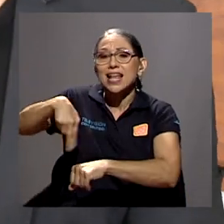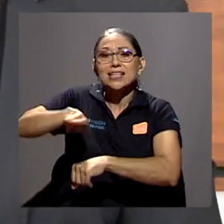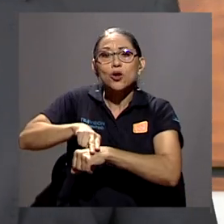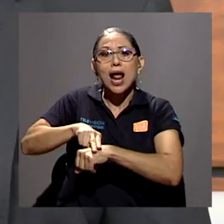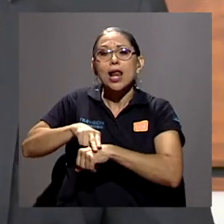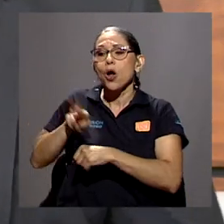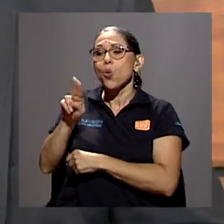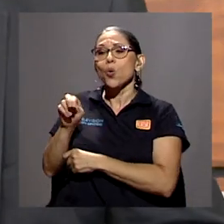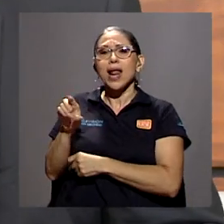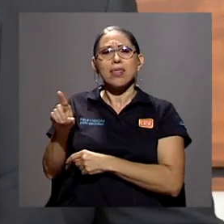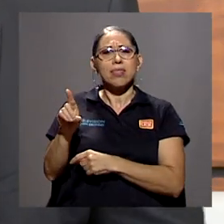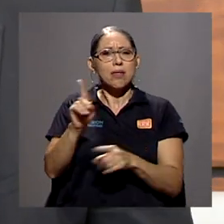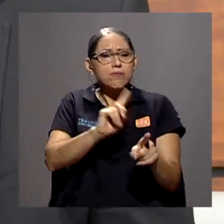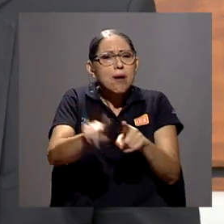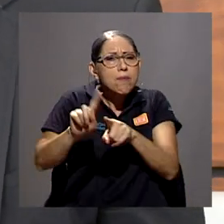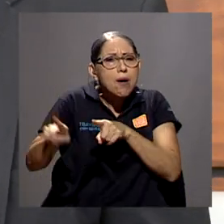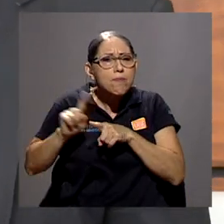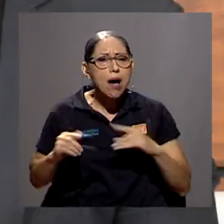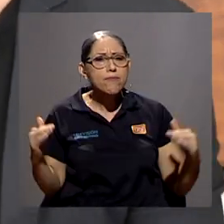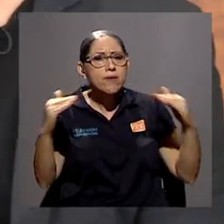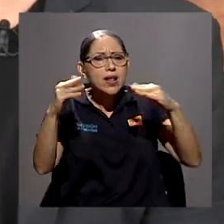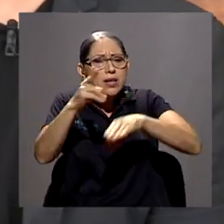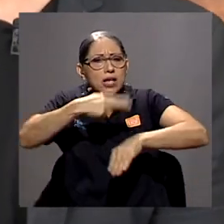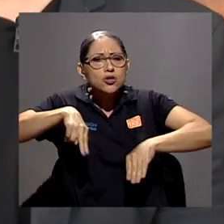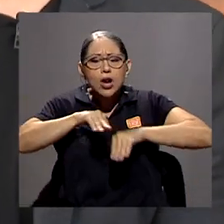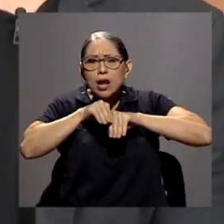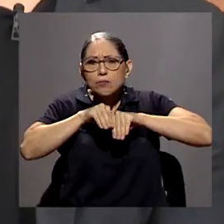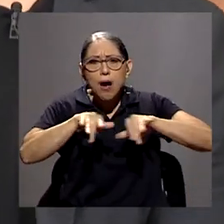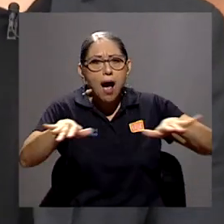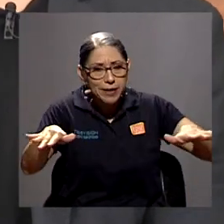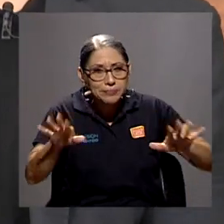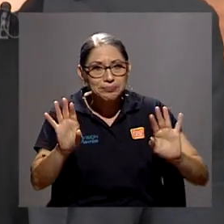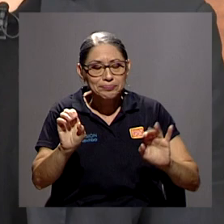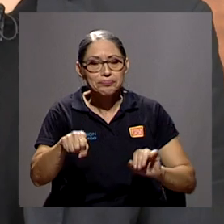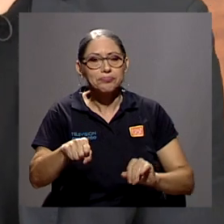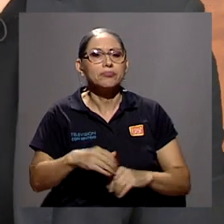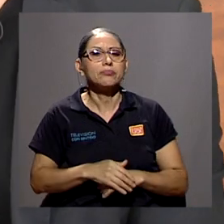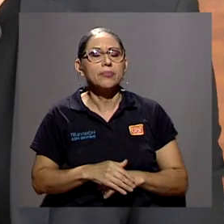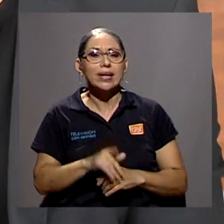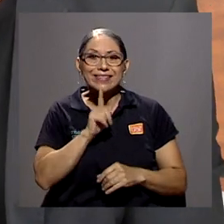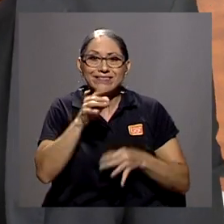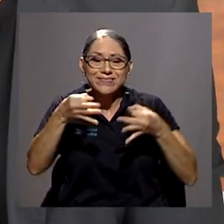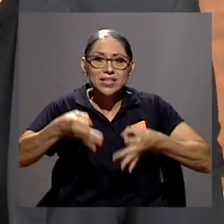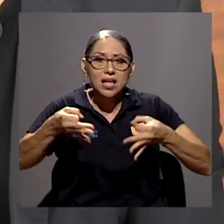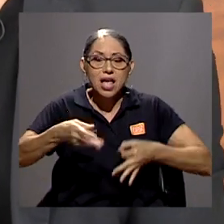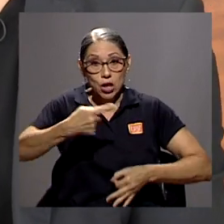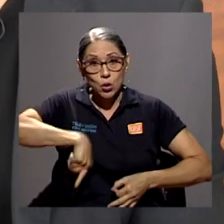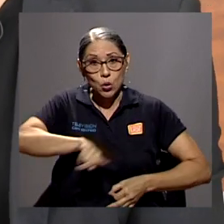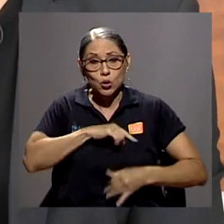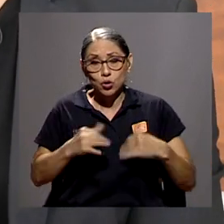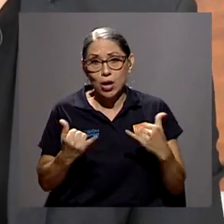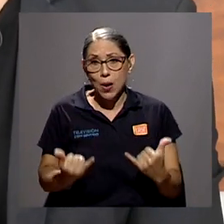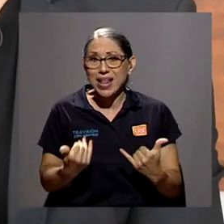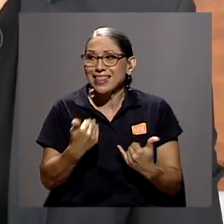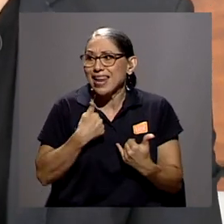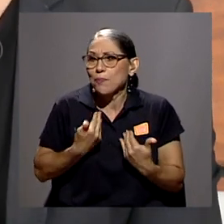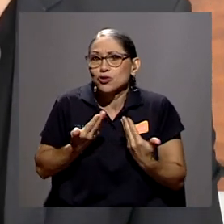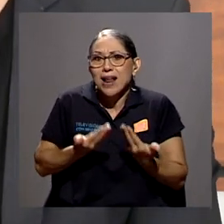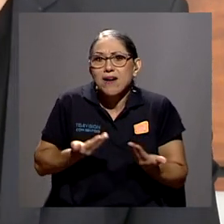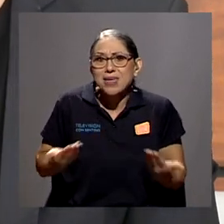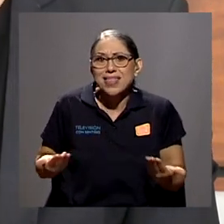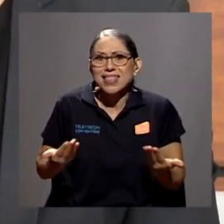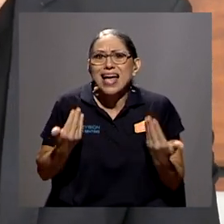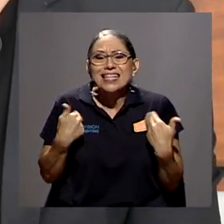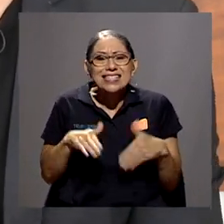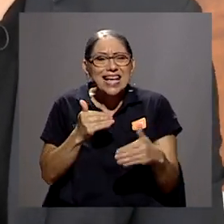eso es una cosa nacional es un tema nacional este definitivamente nosotros en este momento tenemos la herramienta estamos muy